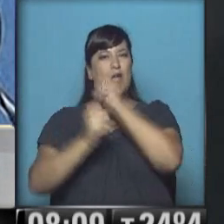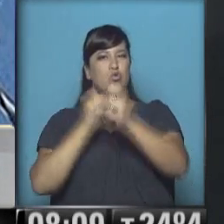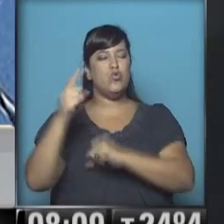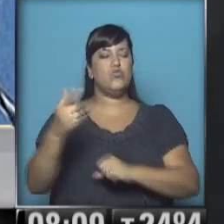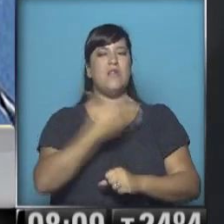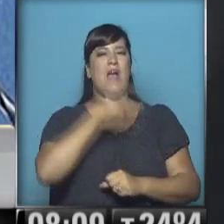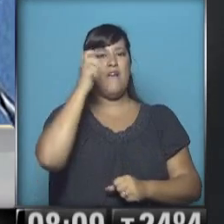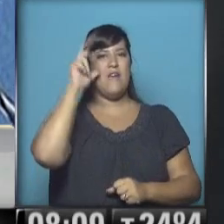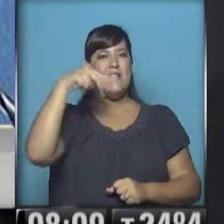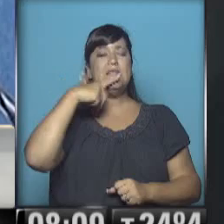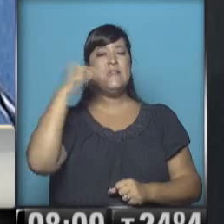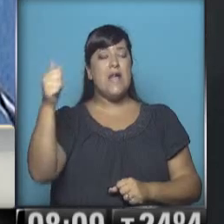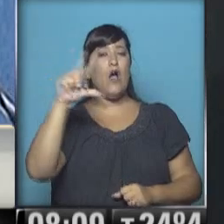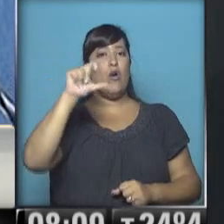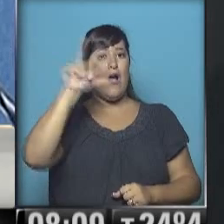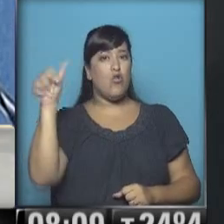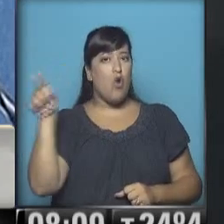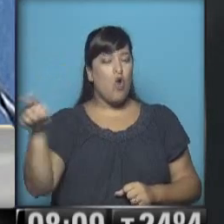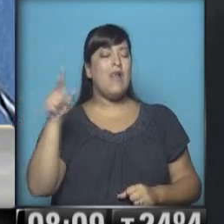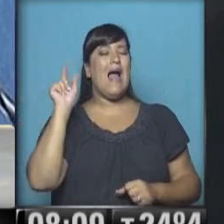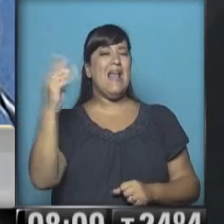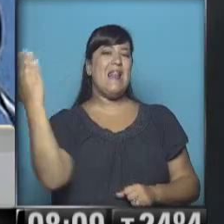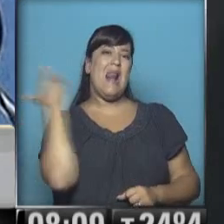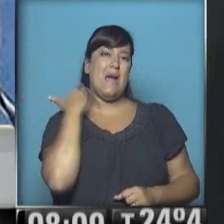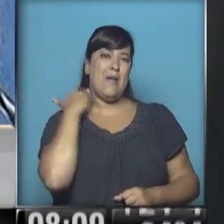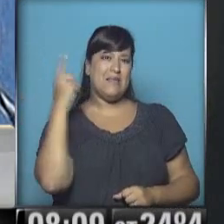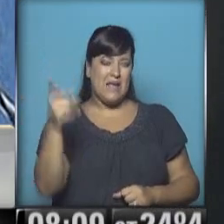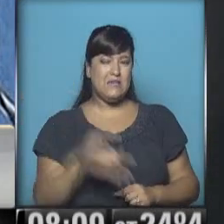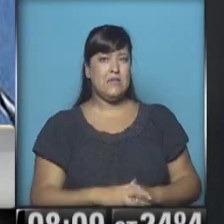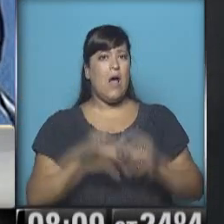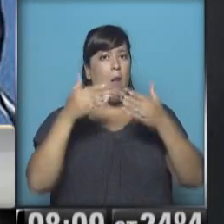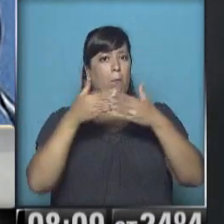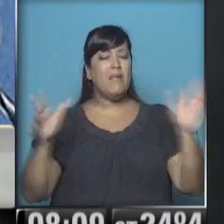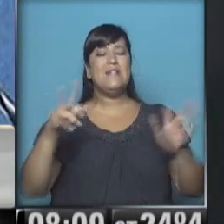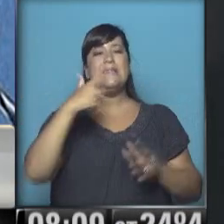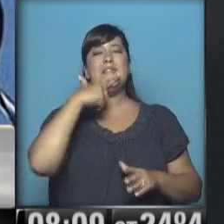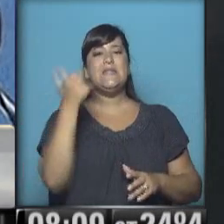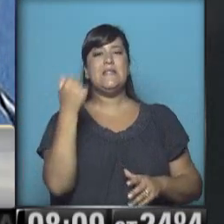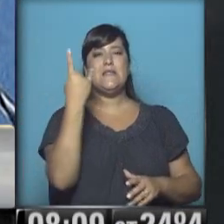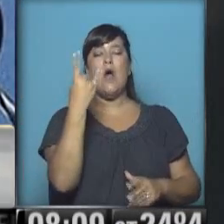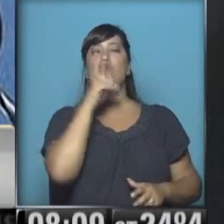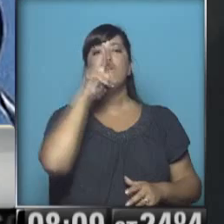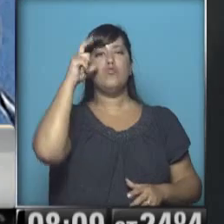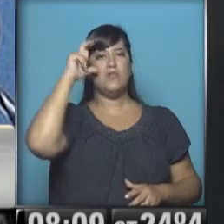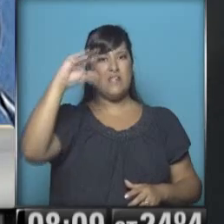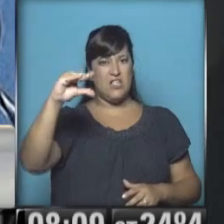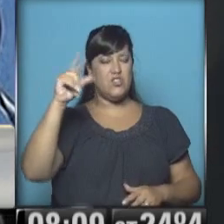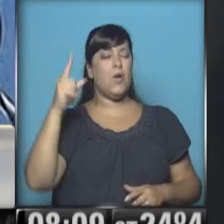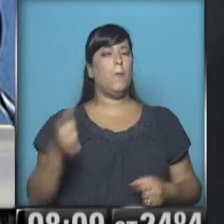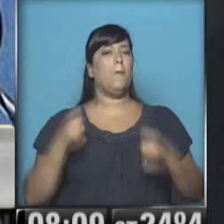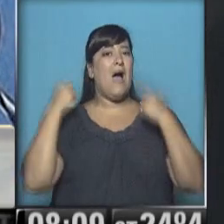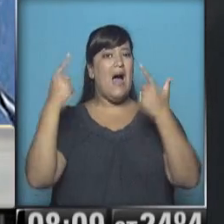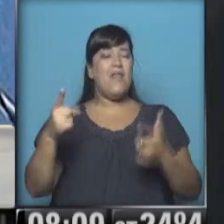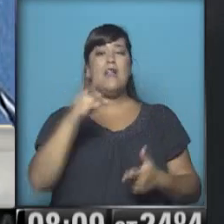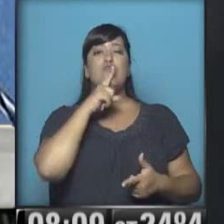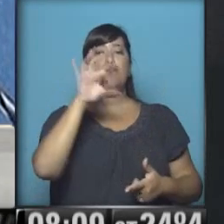una inversión de 234 millones de pesos en La Matanza, la inauguración de Ceutech también, que abastecerá a